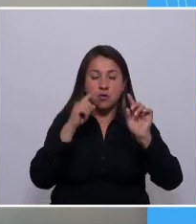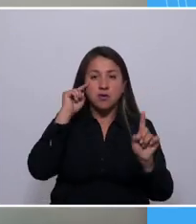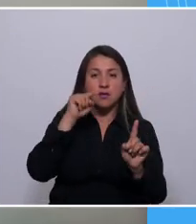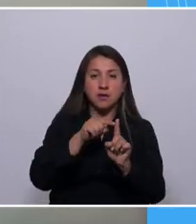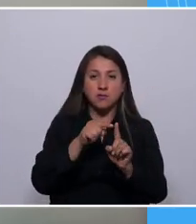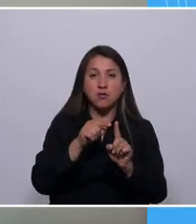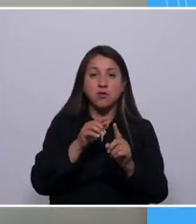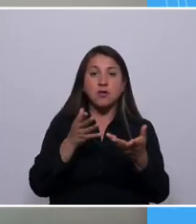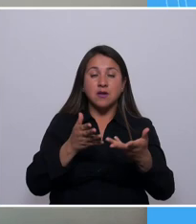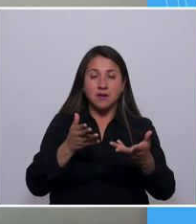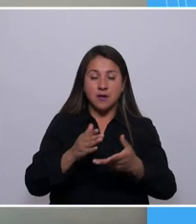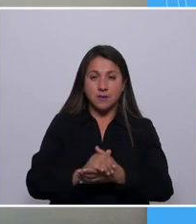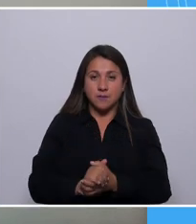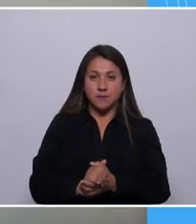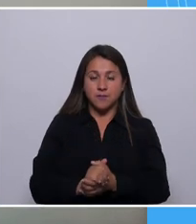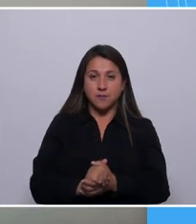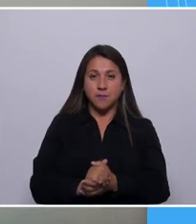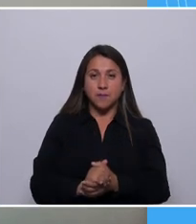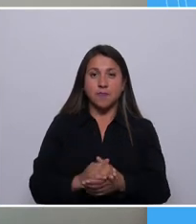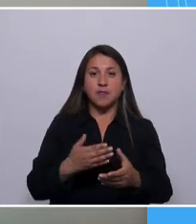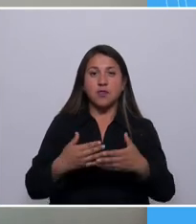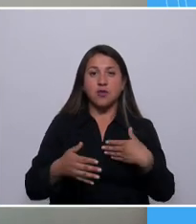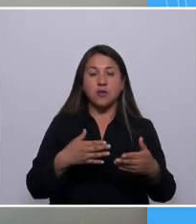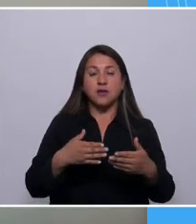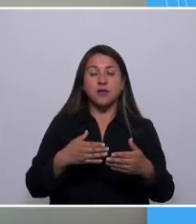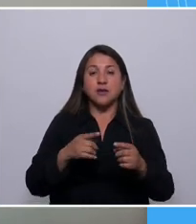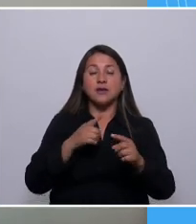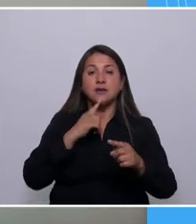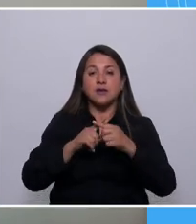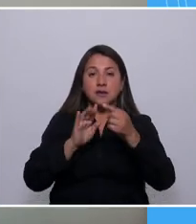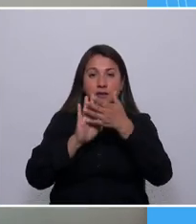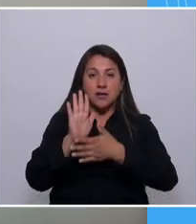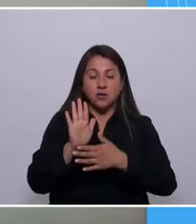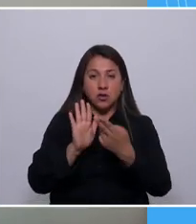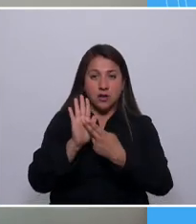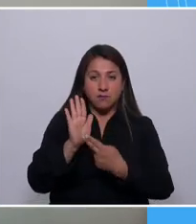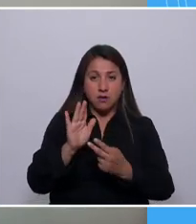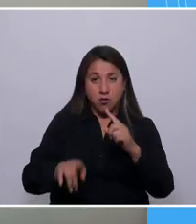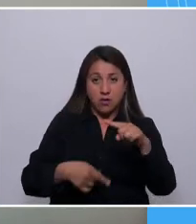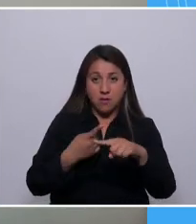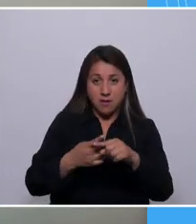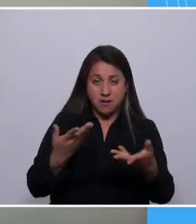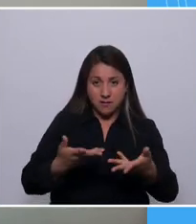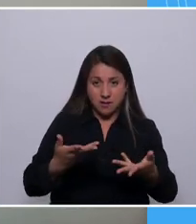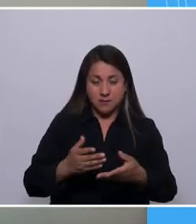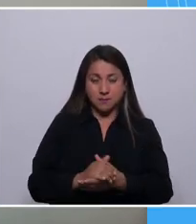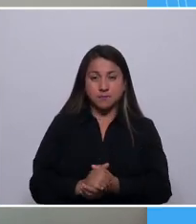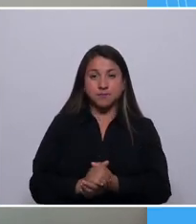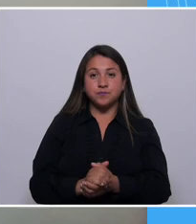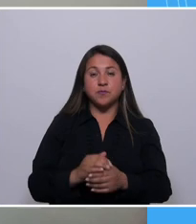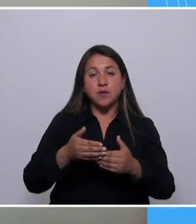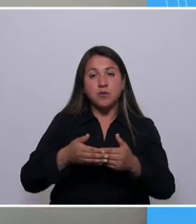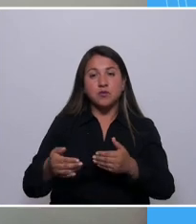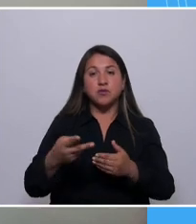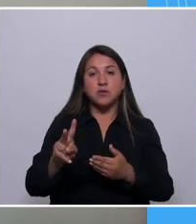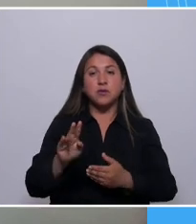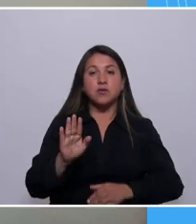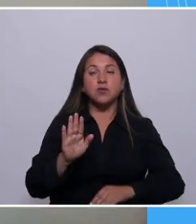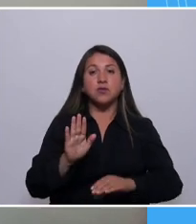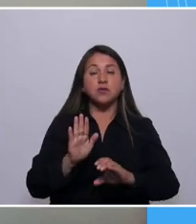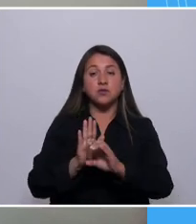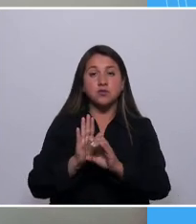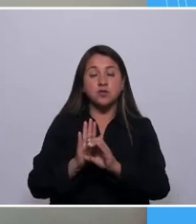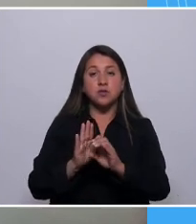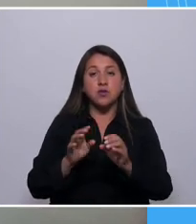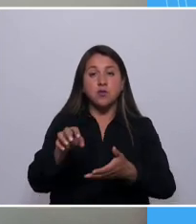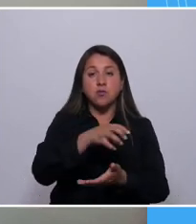señalados precisamente en el texto del reglamento. Y además se señala de que en el proceso constituyente los pueblos